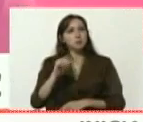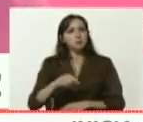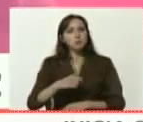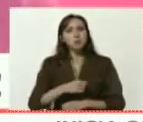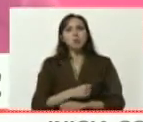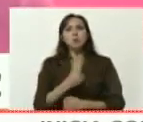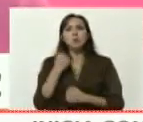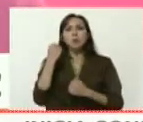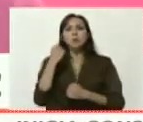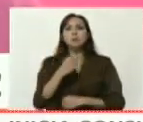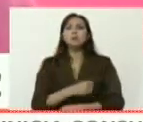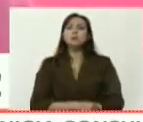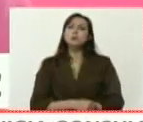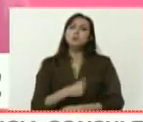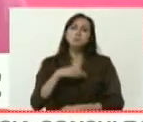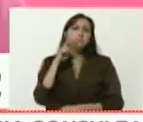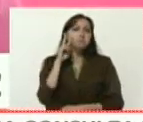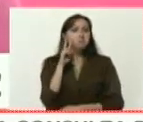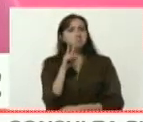yo los escucho,